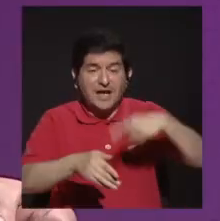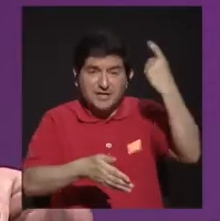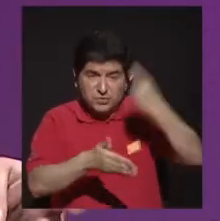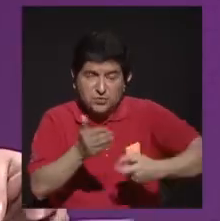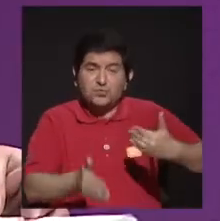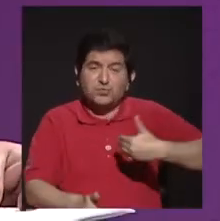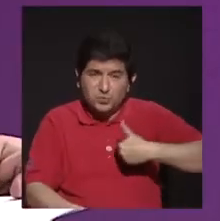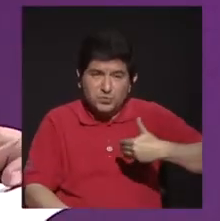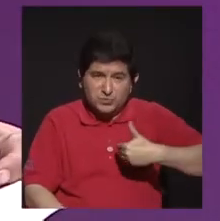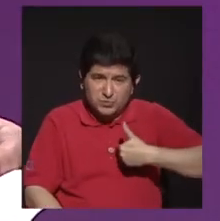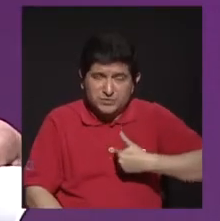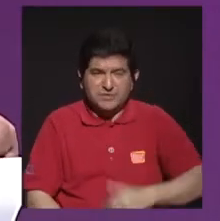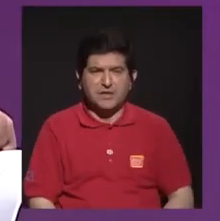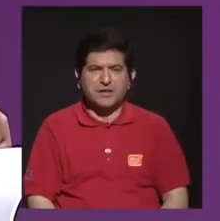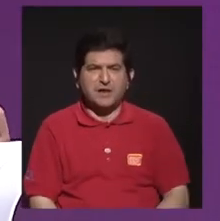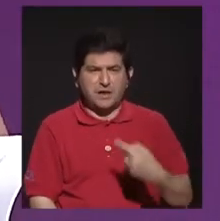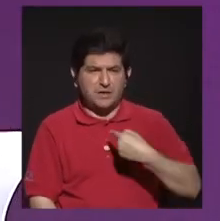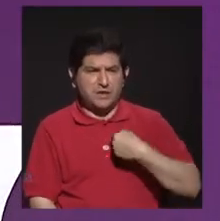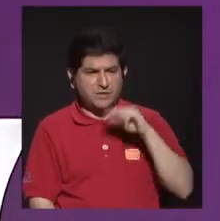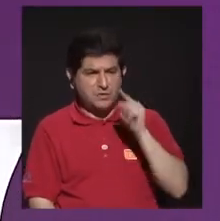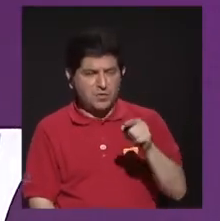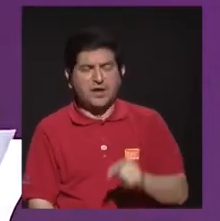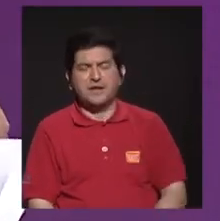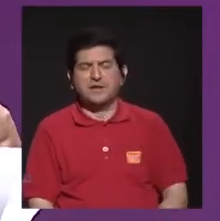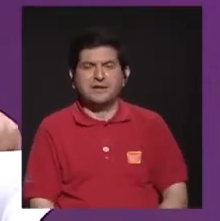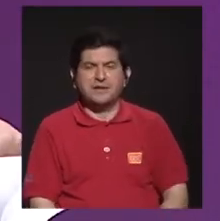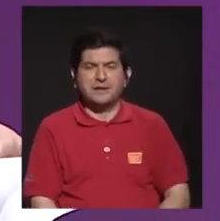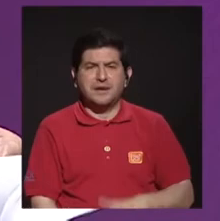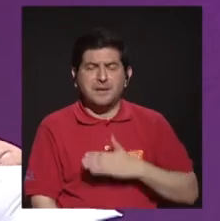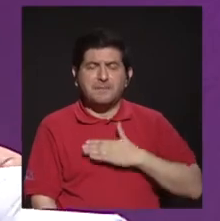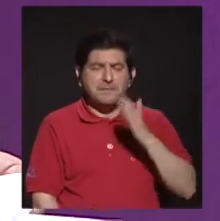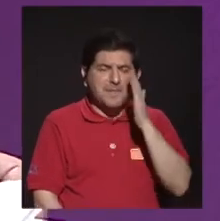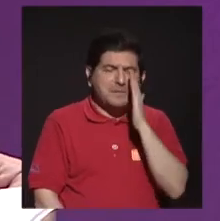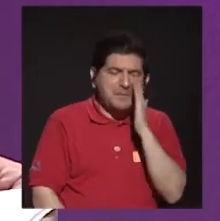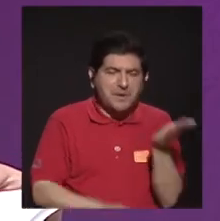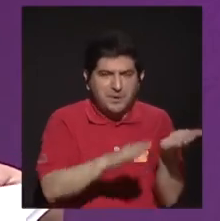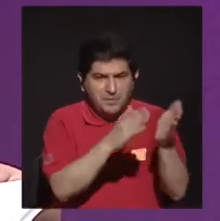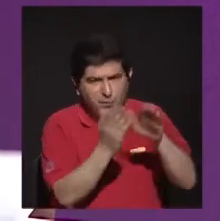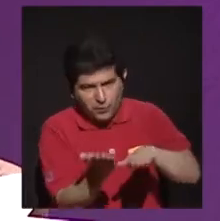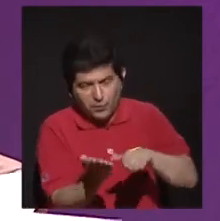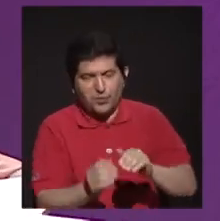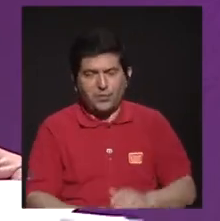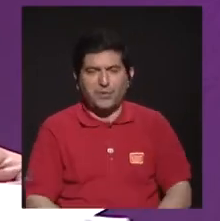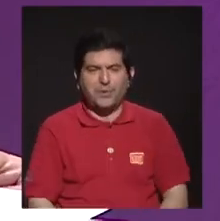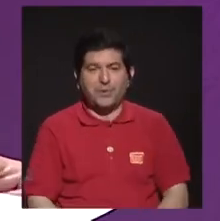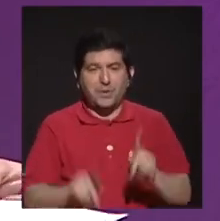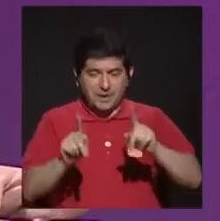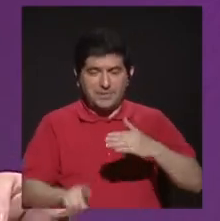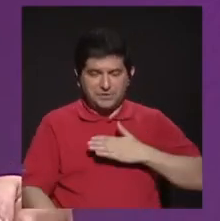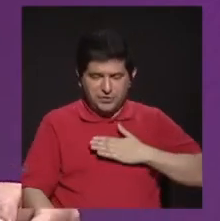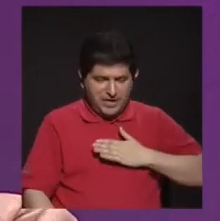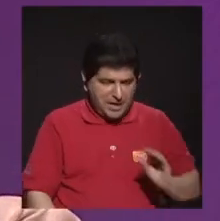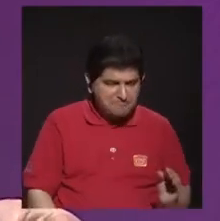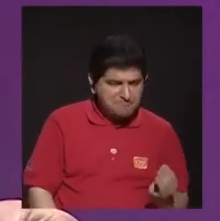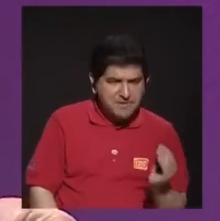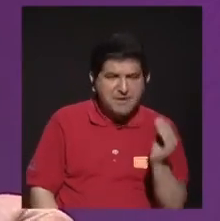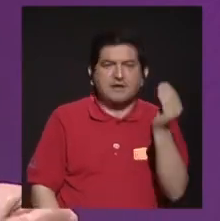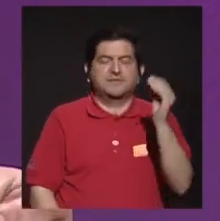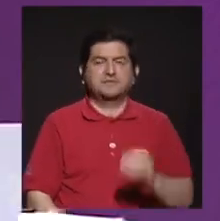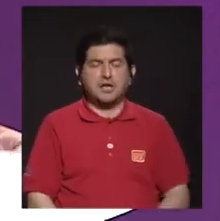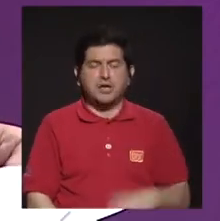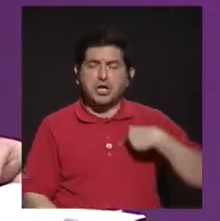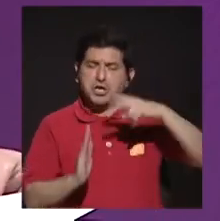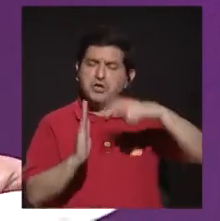ahí, que yo cuando subí ahí se murió mi mamá, la que me crió. Entonces yo quiero leerles